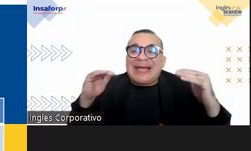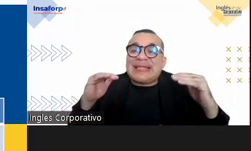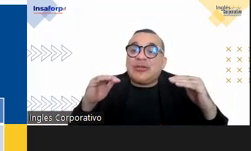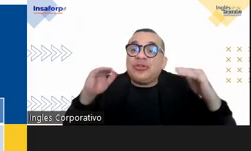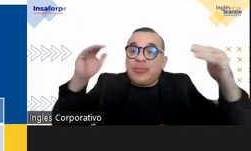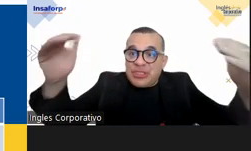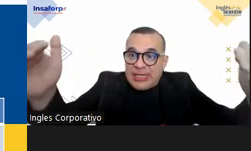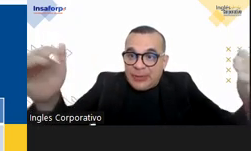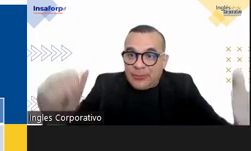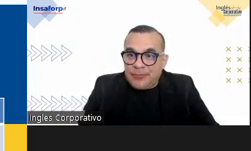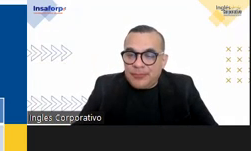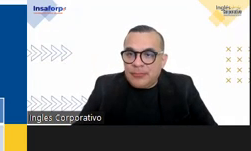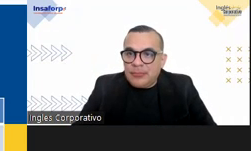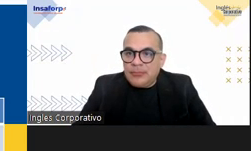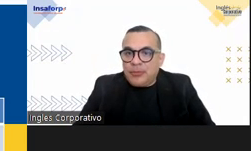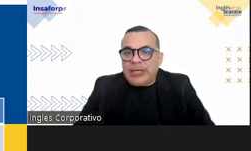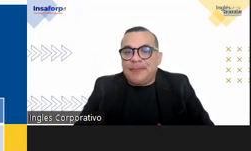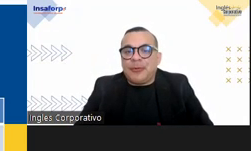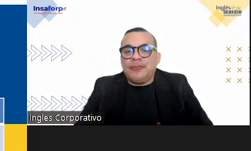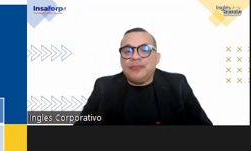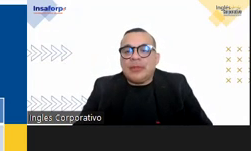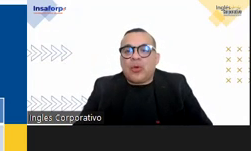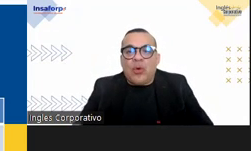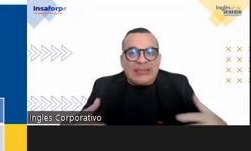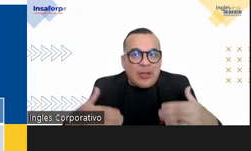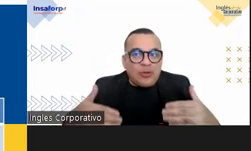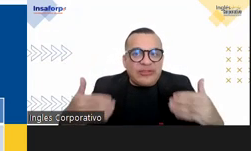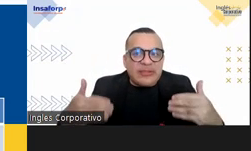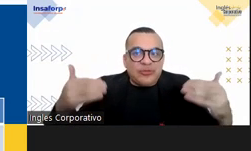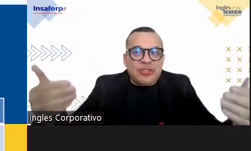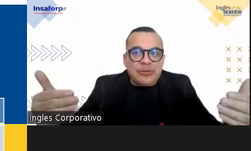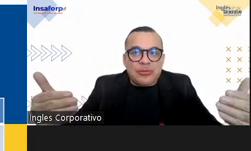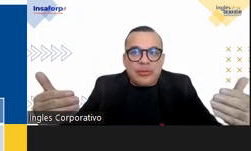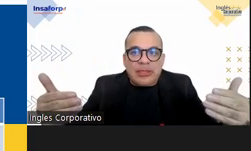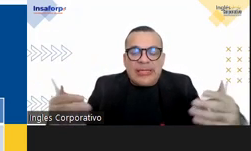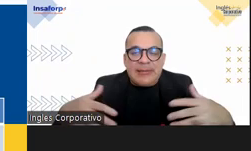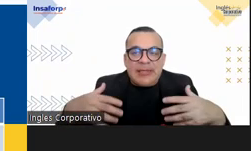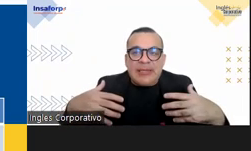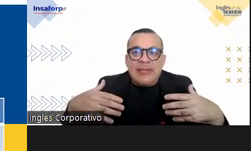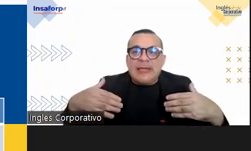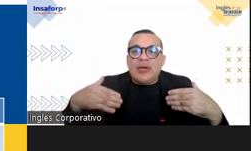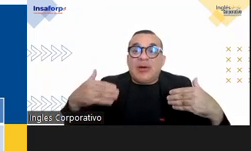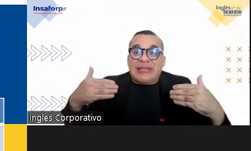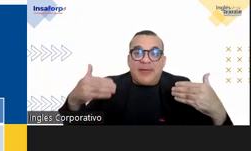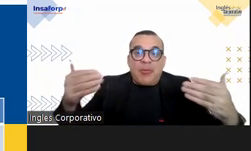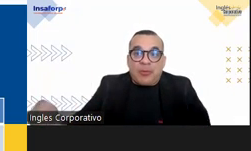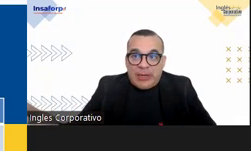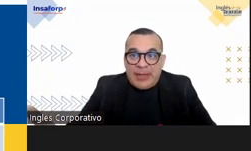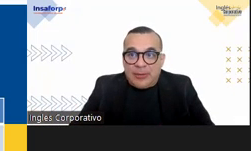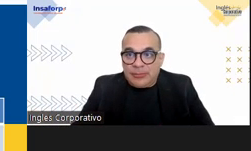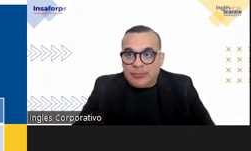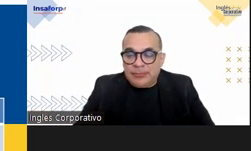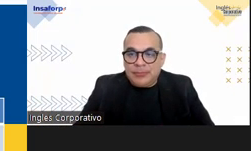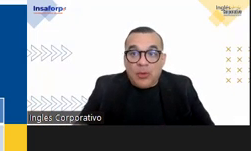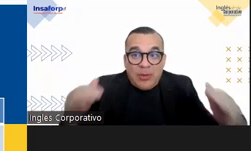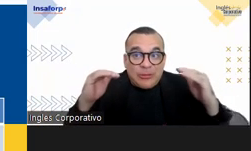saber hasta dónde hemos llegado. Por ejemplo, cuántas cosas hemos hecho y cuántas habíamos